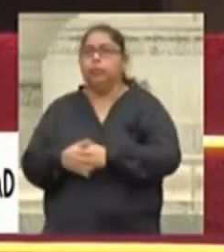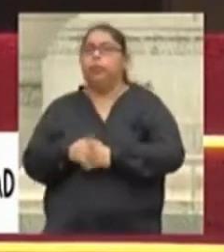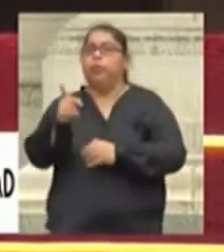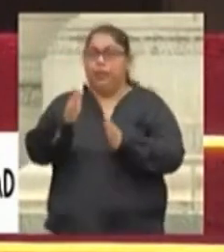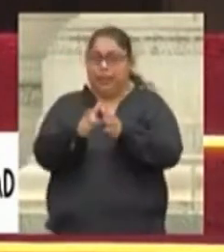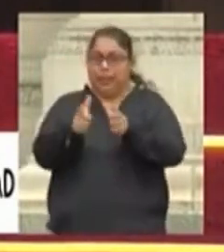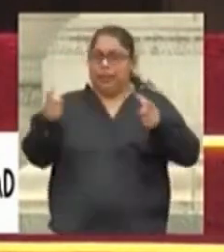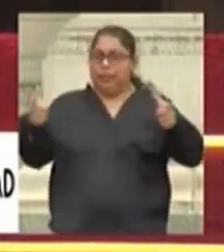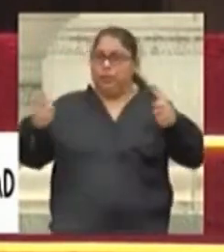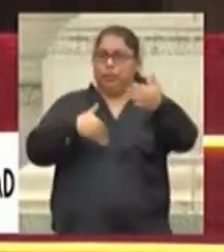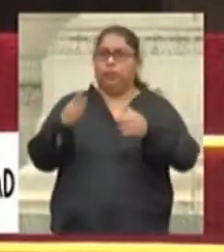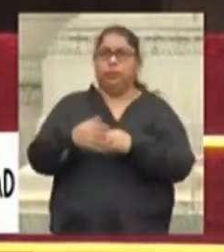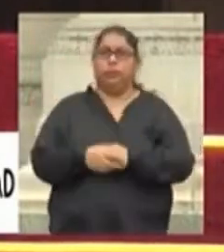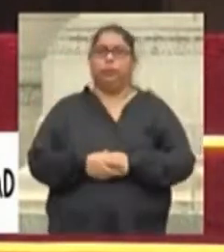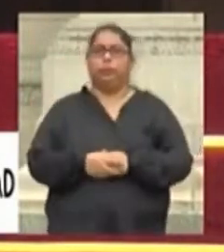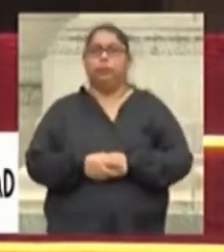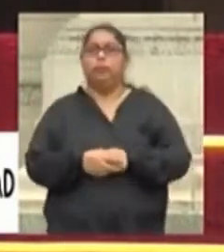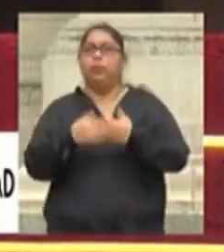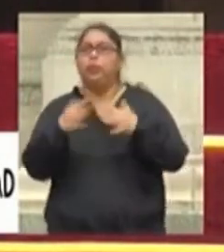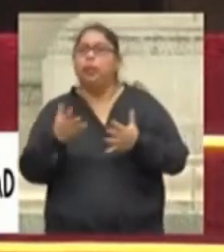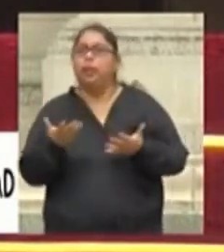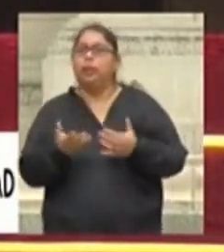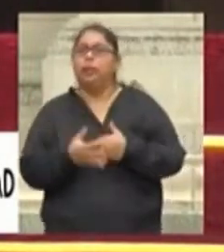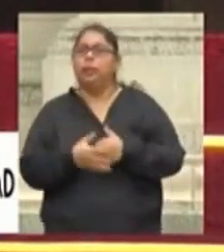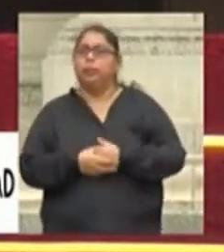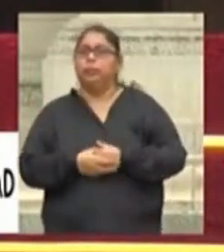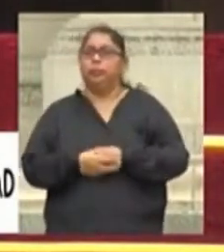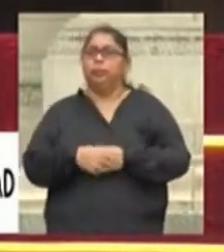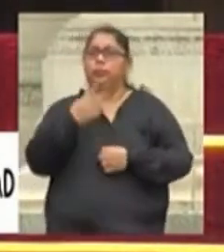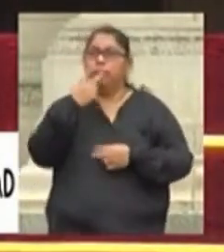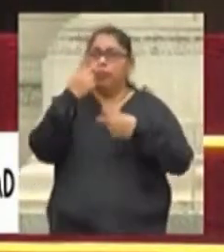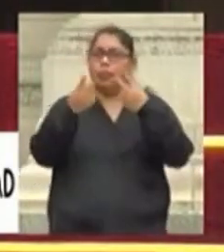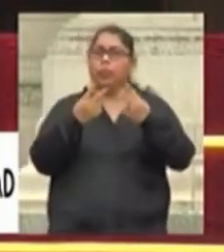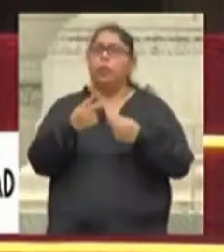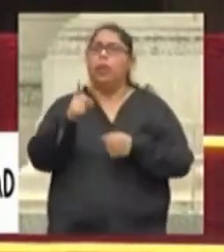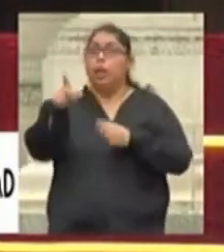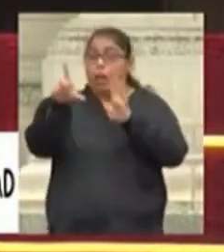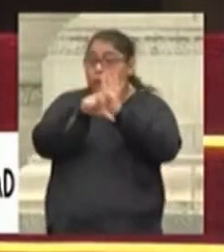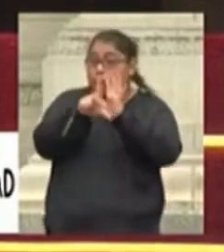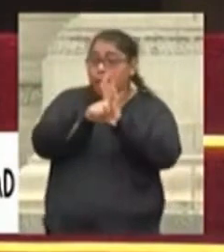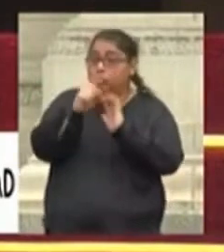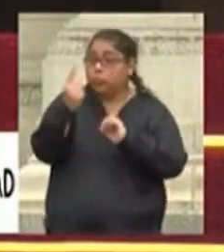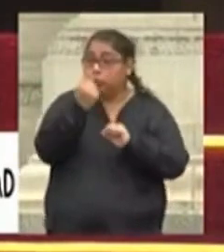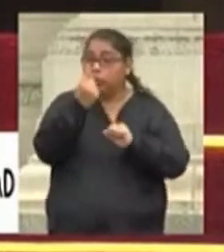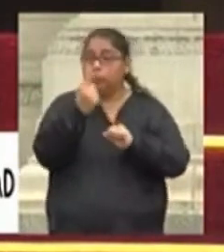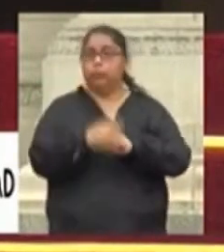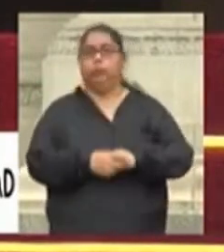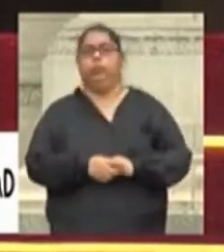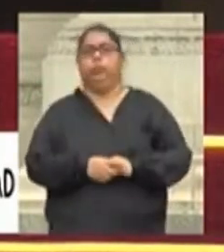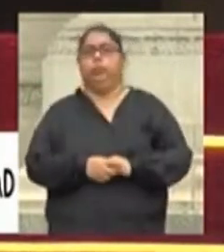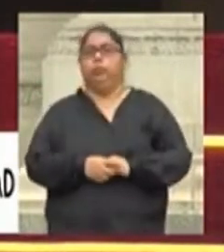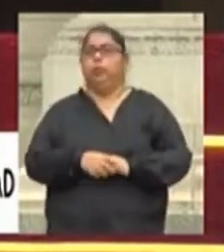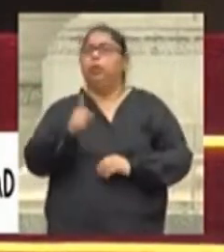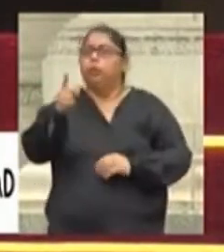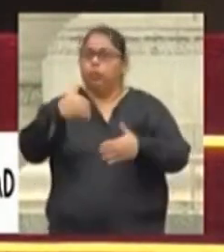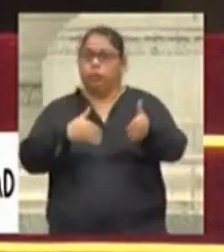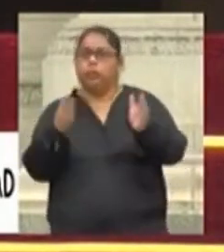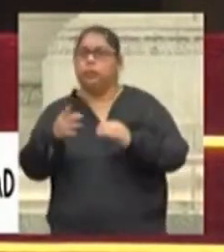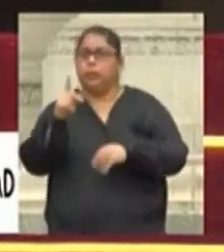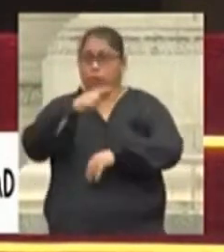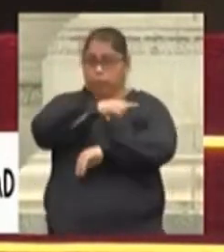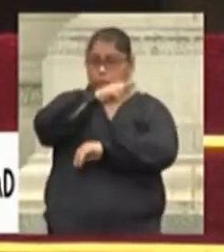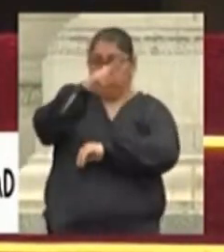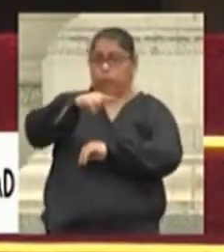tienen que tener el espacio suficiente para ver de qué manera no solamente en la parte ilegal sino ya en los